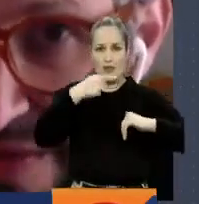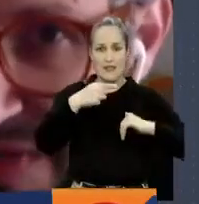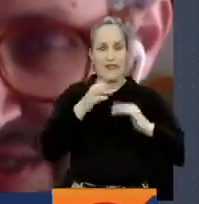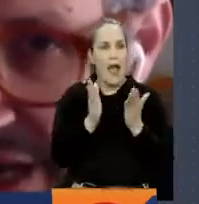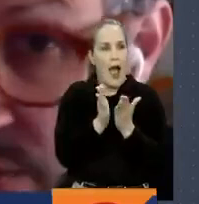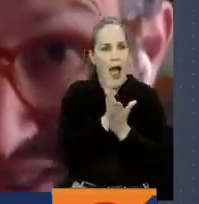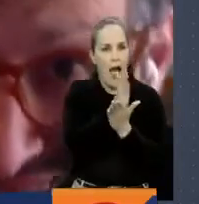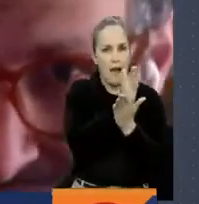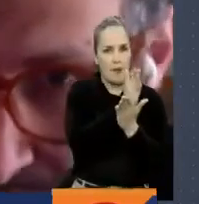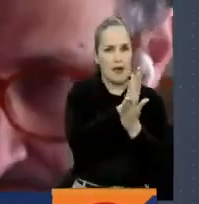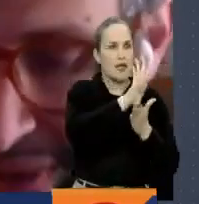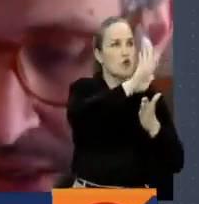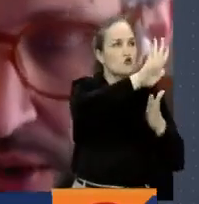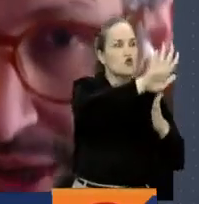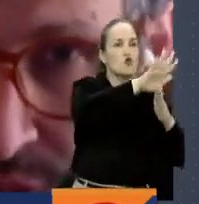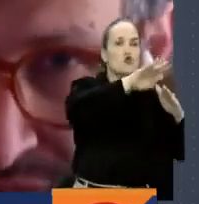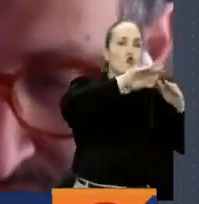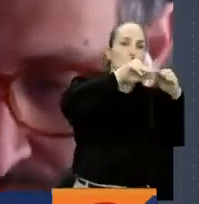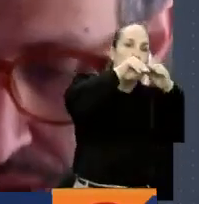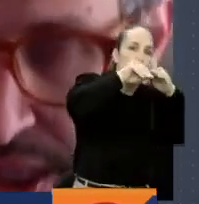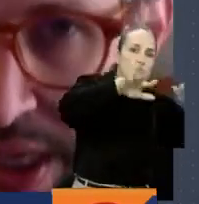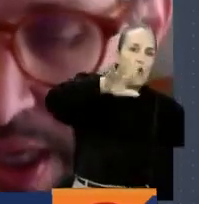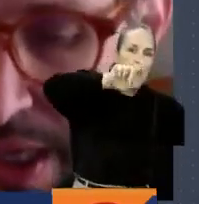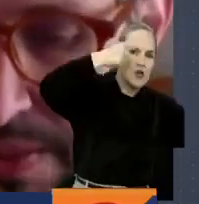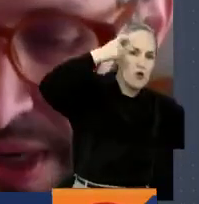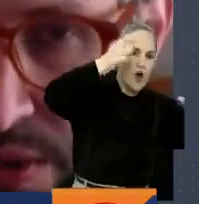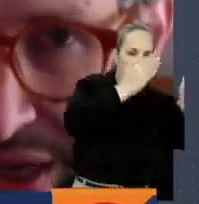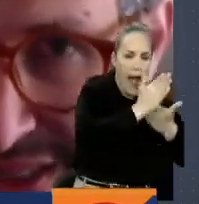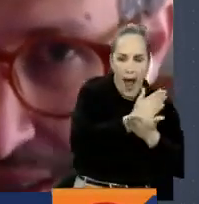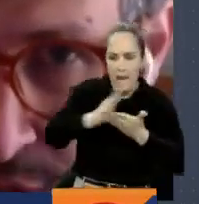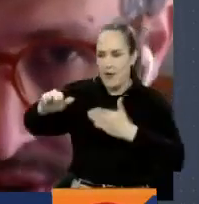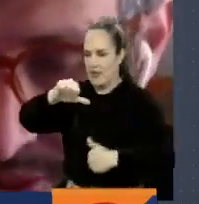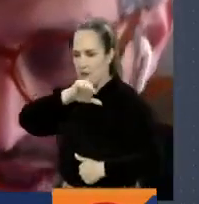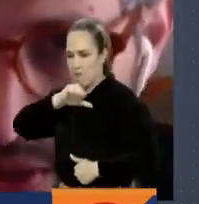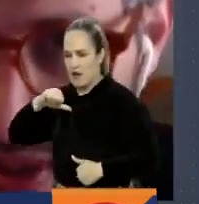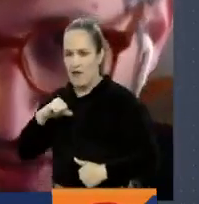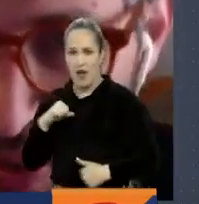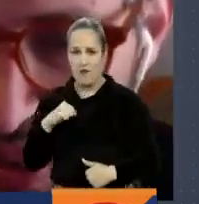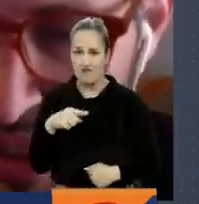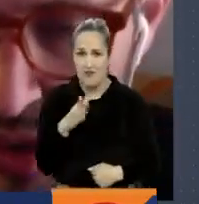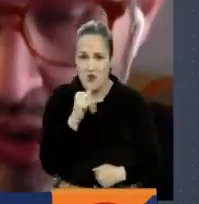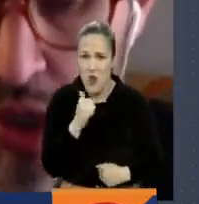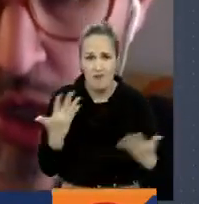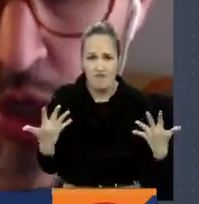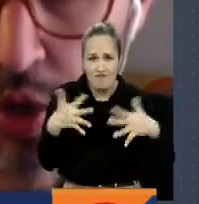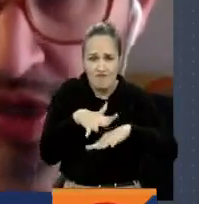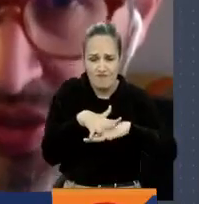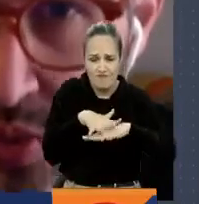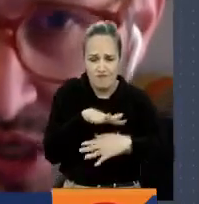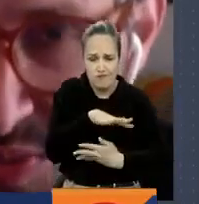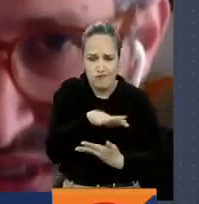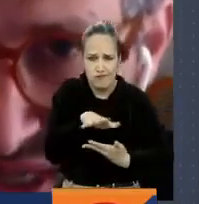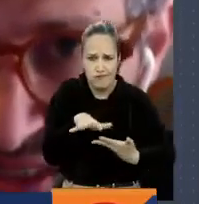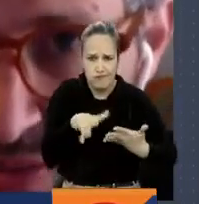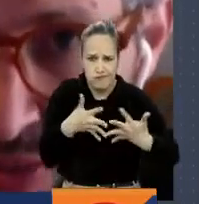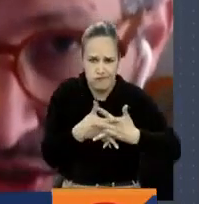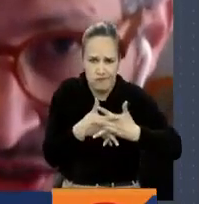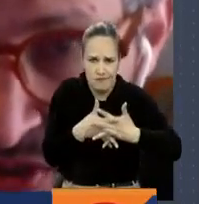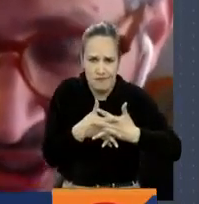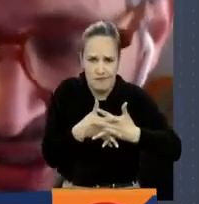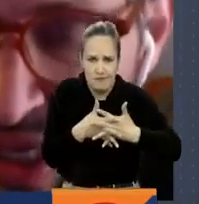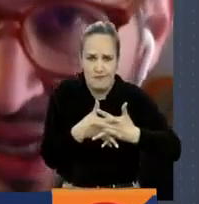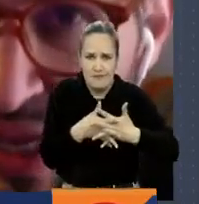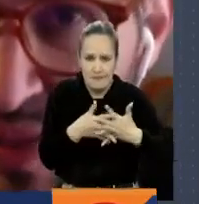separación artificial no existe en el manejo de la educación en el manejo de la salud en el manejo del transporte de hecho lo que es como una especie de